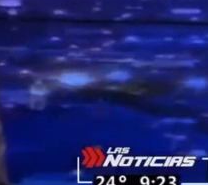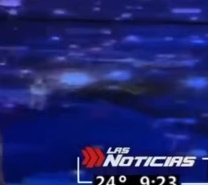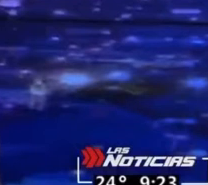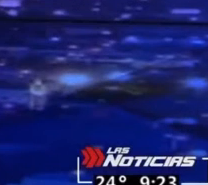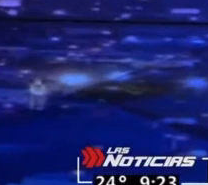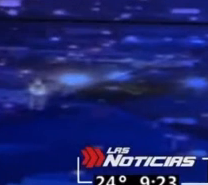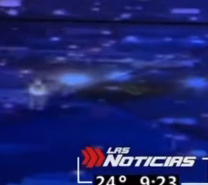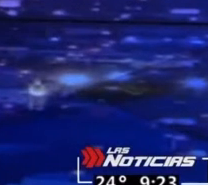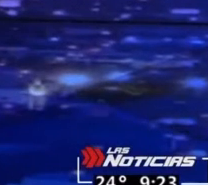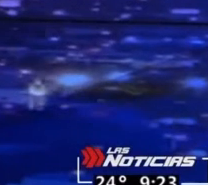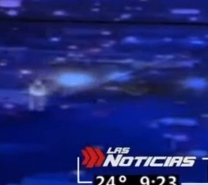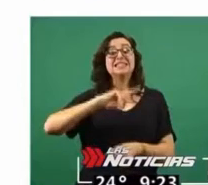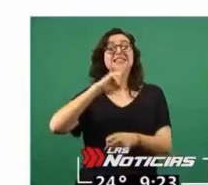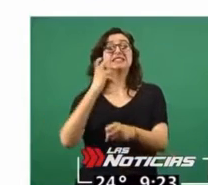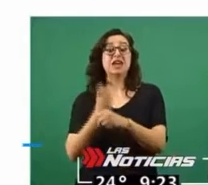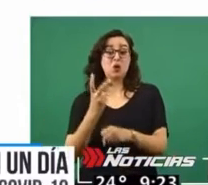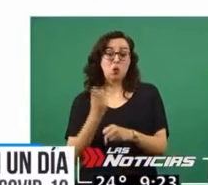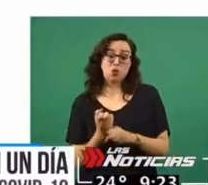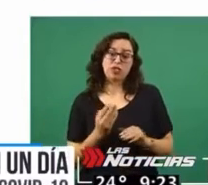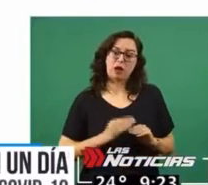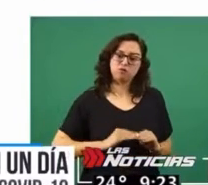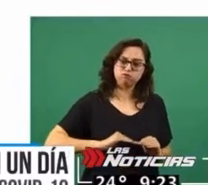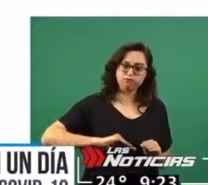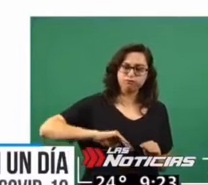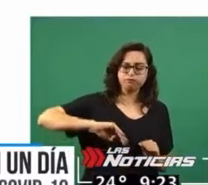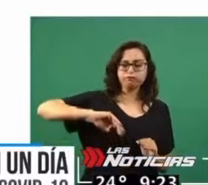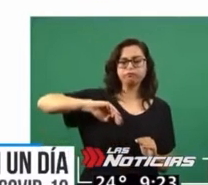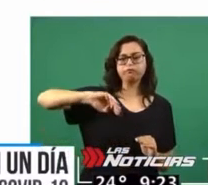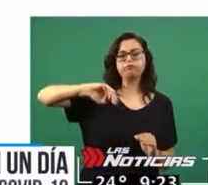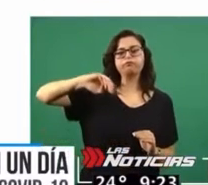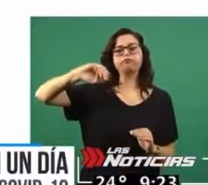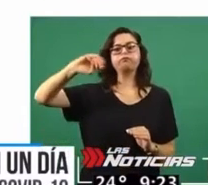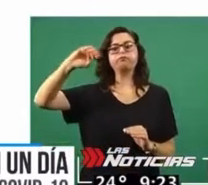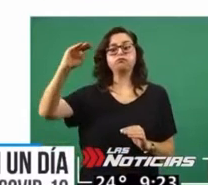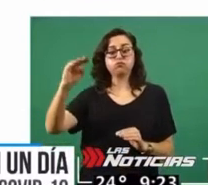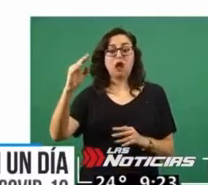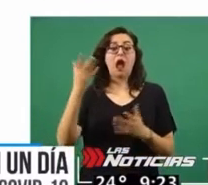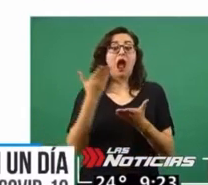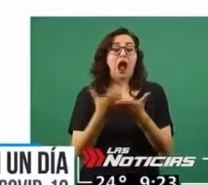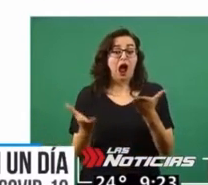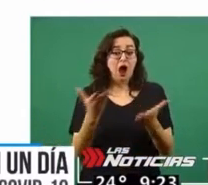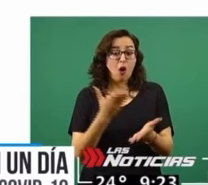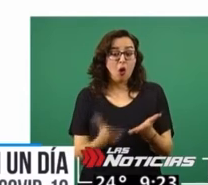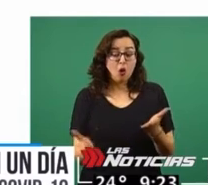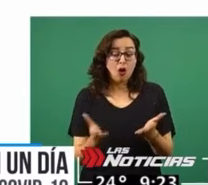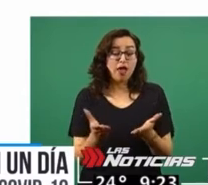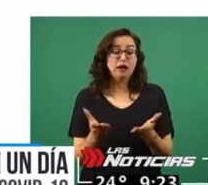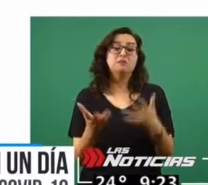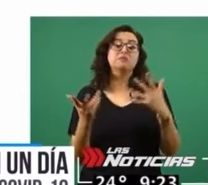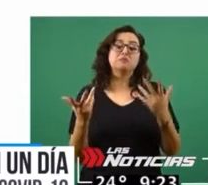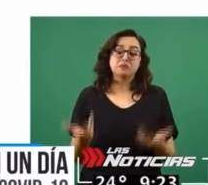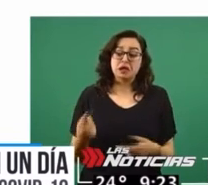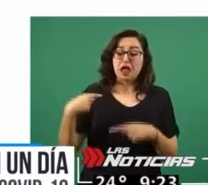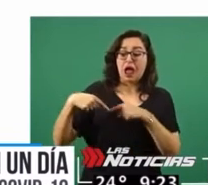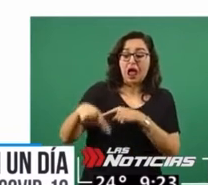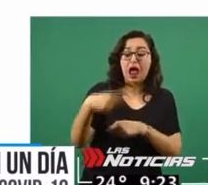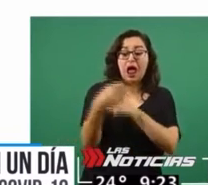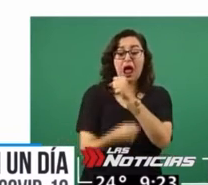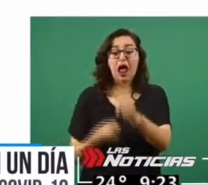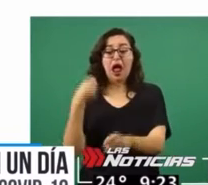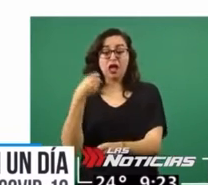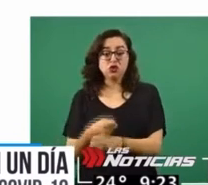oficial de más de dos millones de personas contagiadas hoy se añadieron 7.500 12 nuevos contagios a la cifra oficial